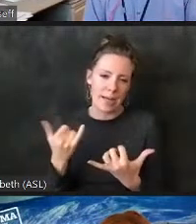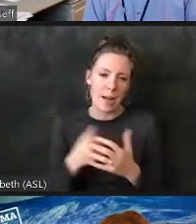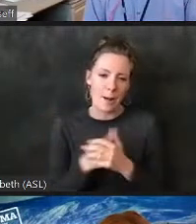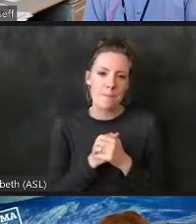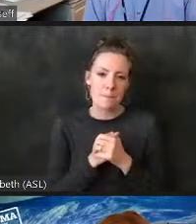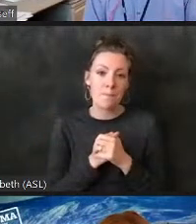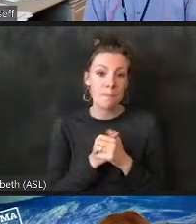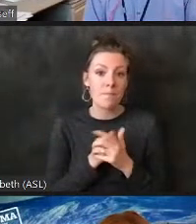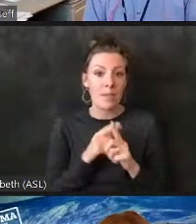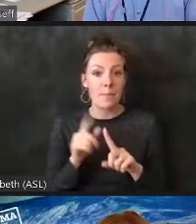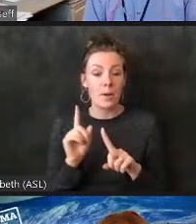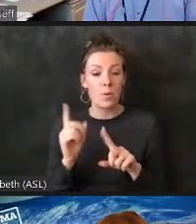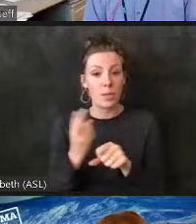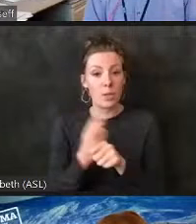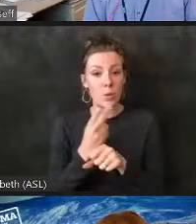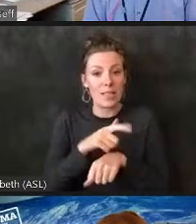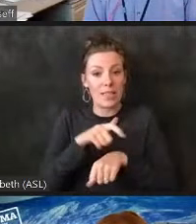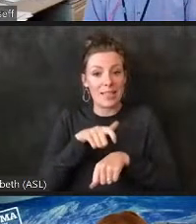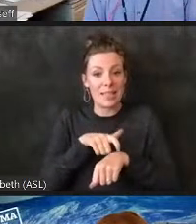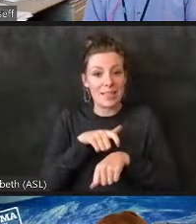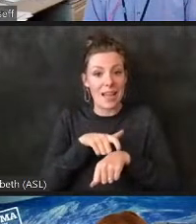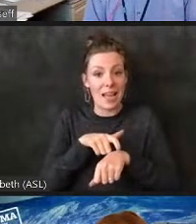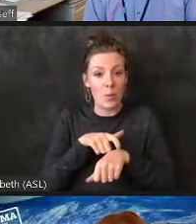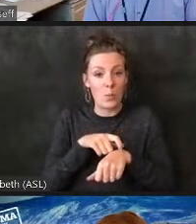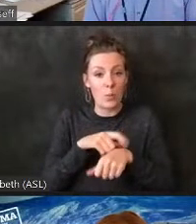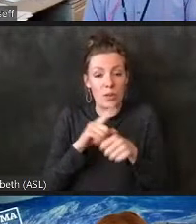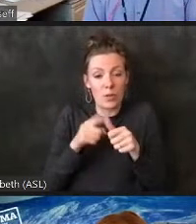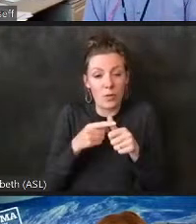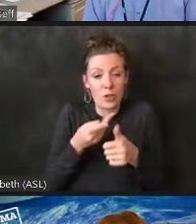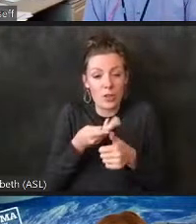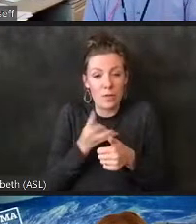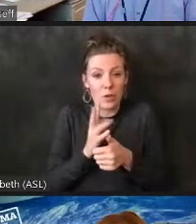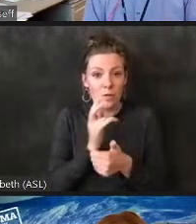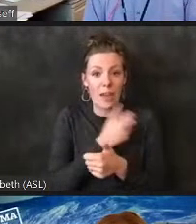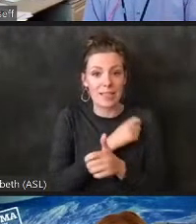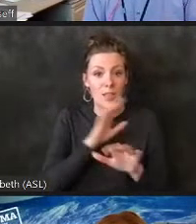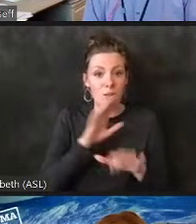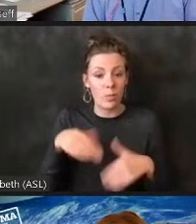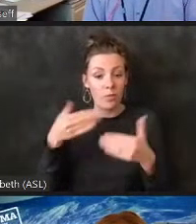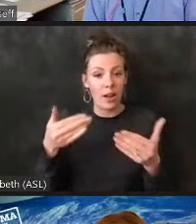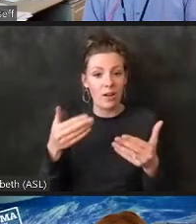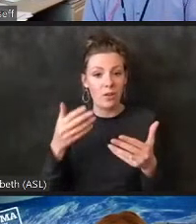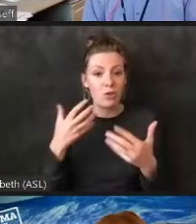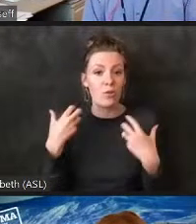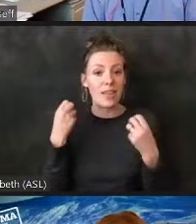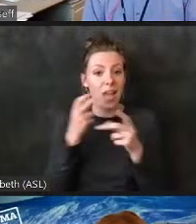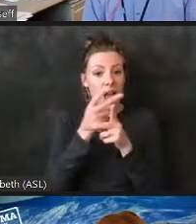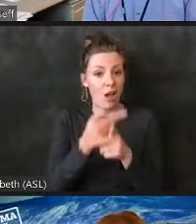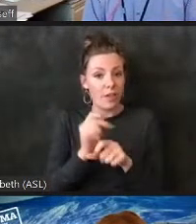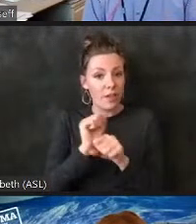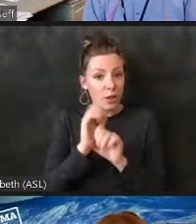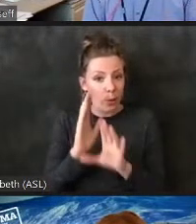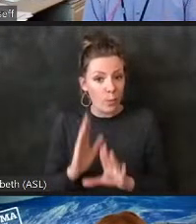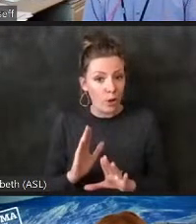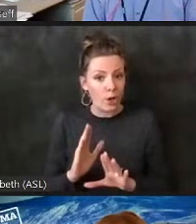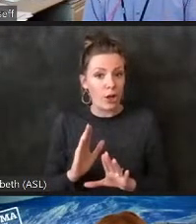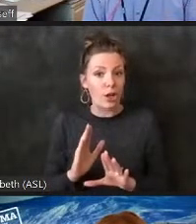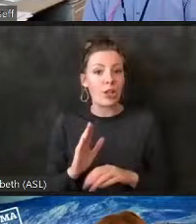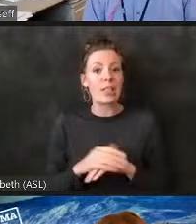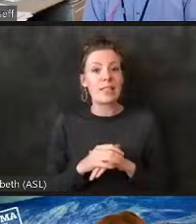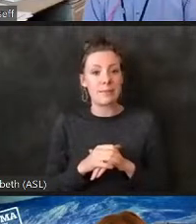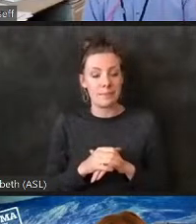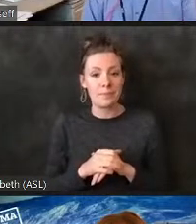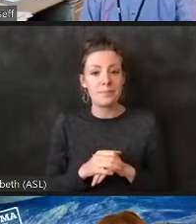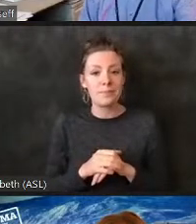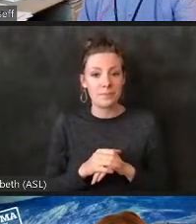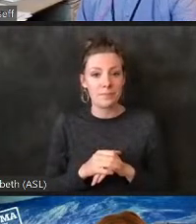We've been using this time with the early vaccines of healthcare workers and the Tier 1A participants to really refine our processes